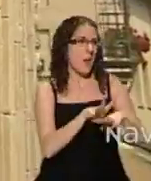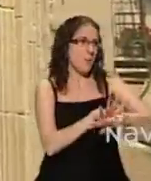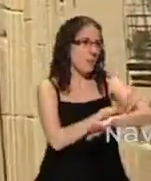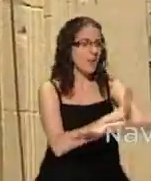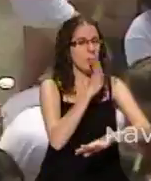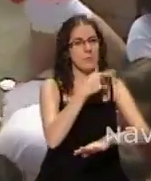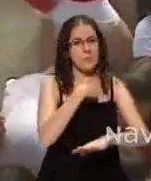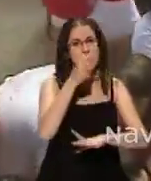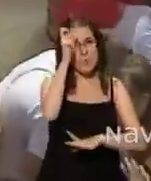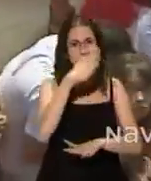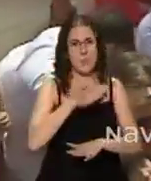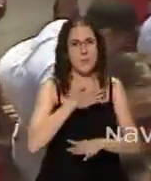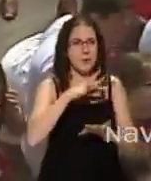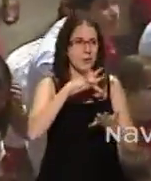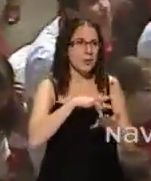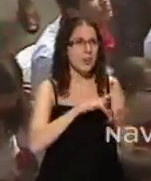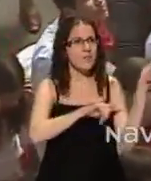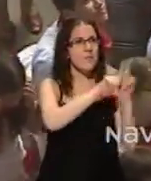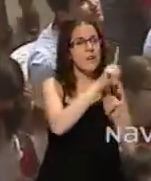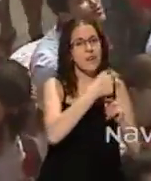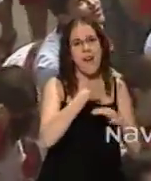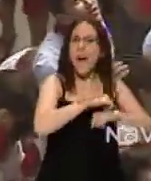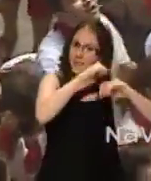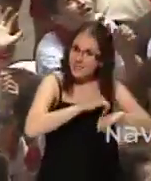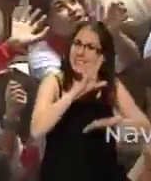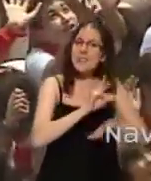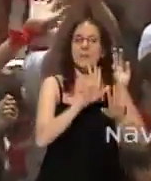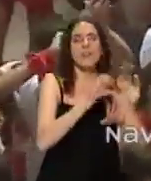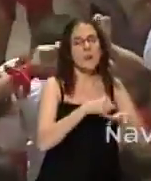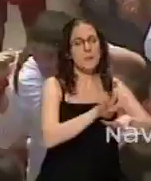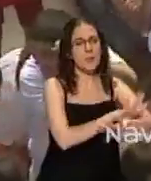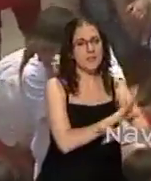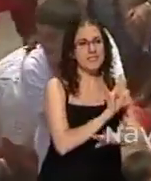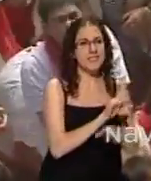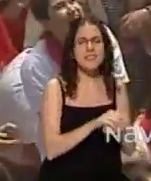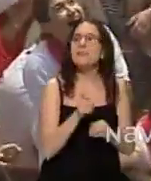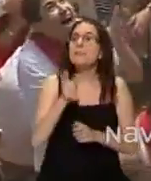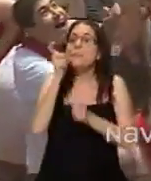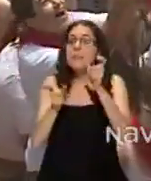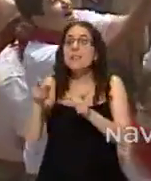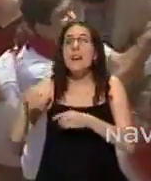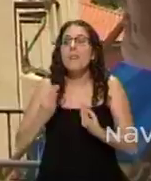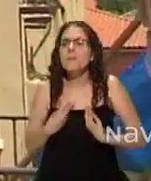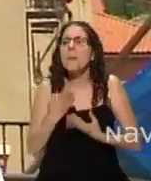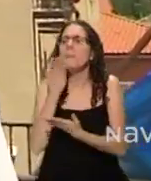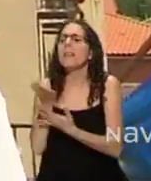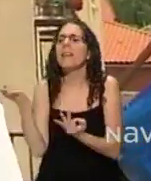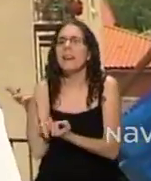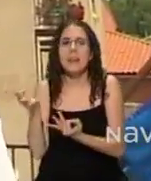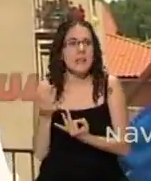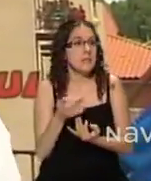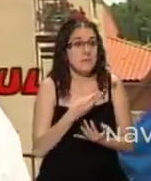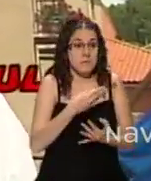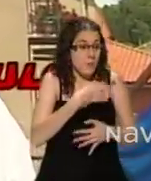de ya de que uno es veterano, pues un poco emoción. ¿Qué pide a todos los vianeses y vianesas? Pues simplemente que sigan con la cordialidad